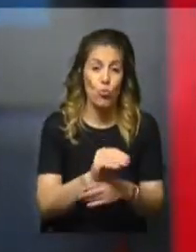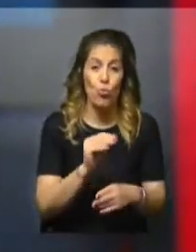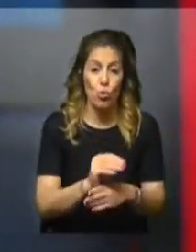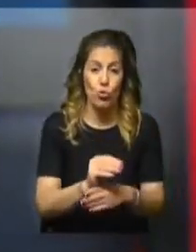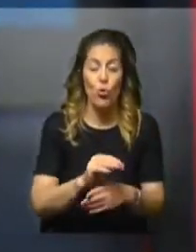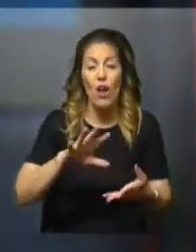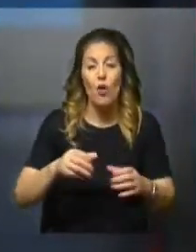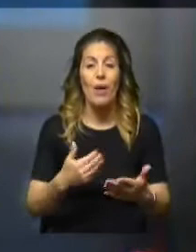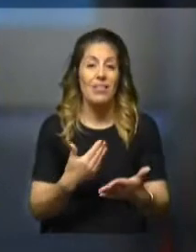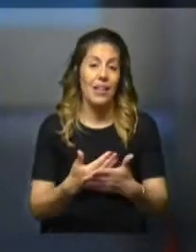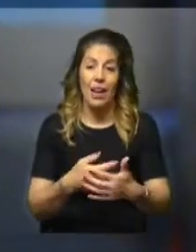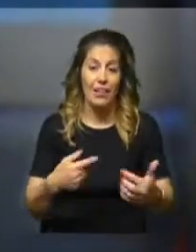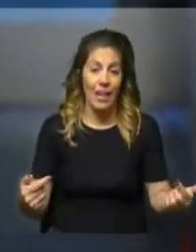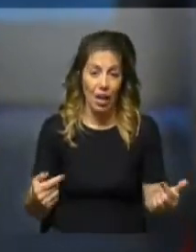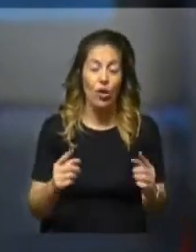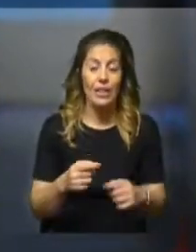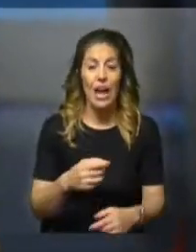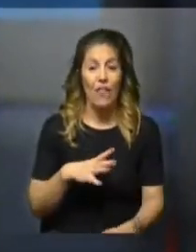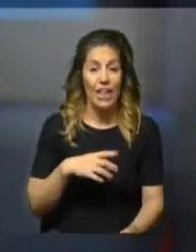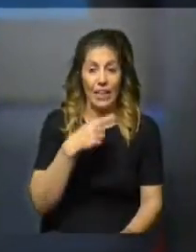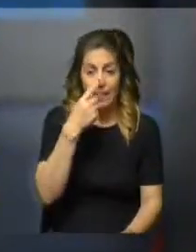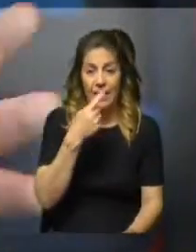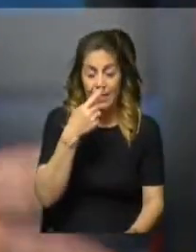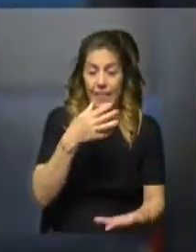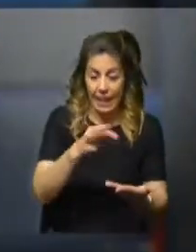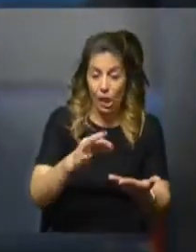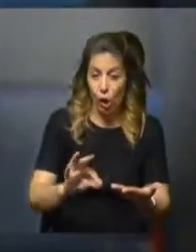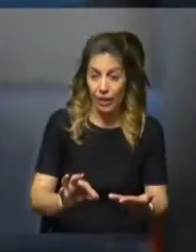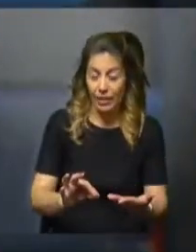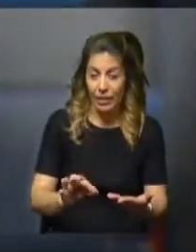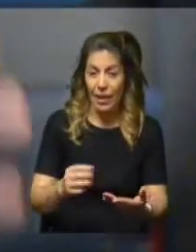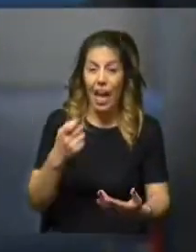tenías lo interesante que En definitiva lo que te hacen eran correcciones